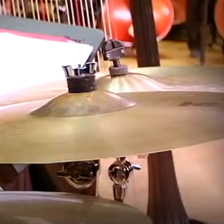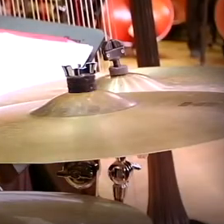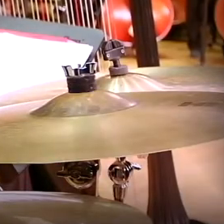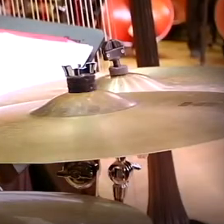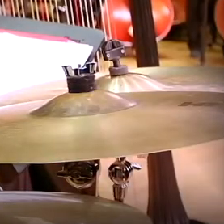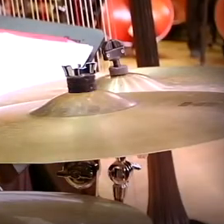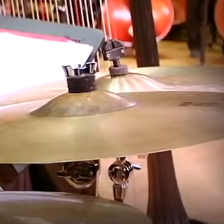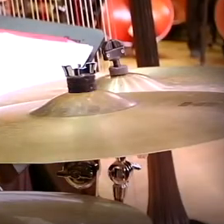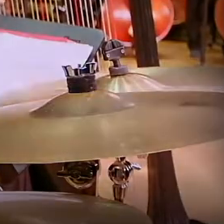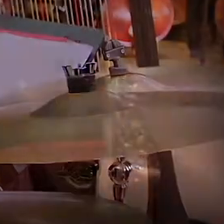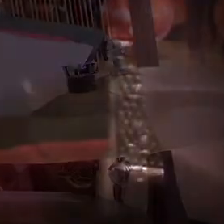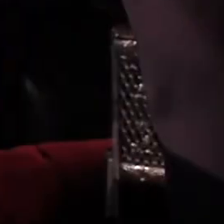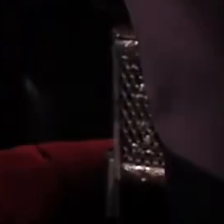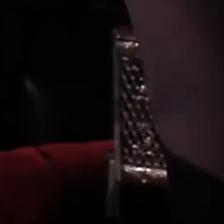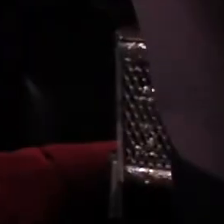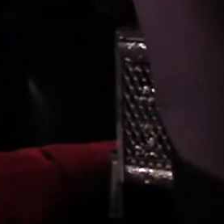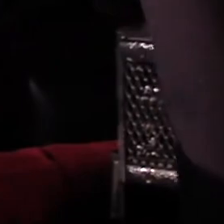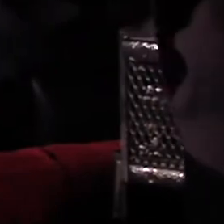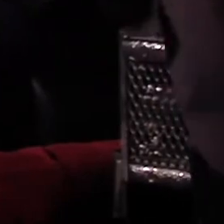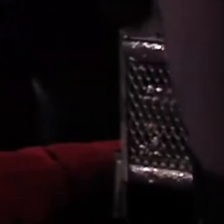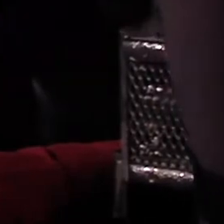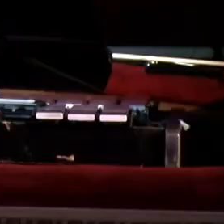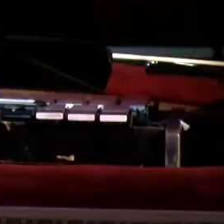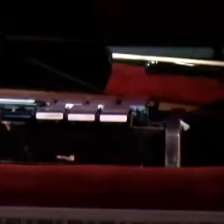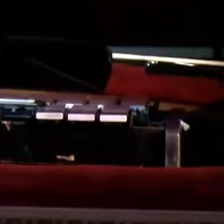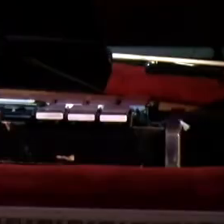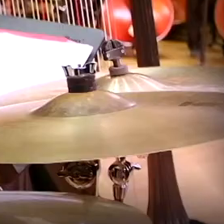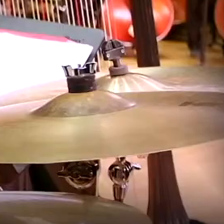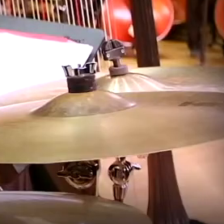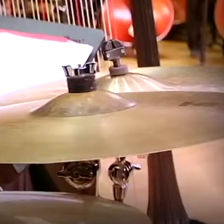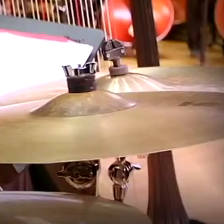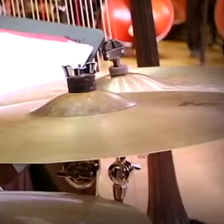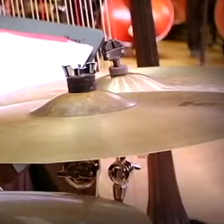ah ah